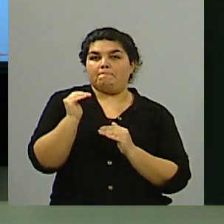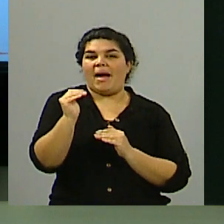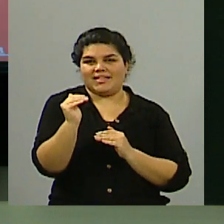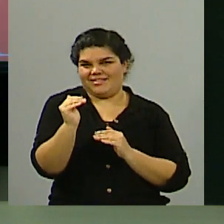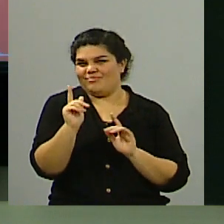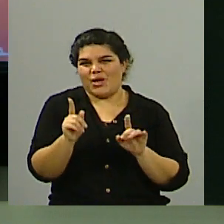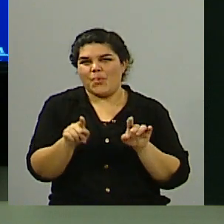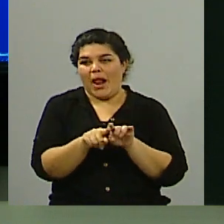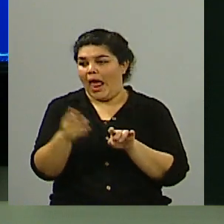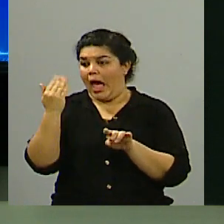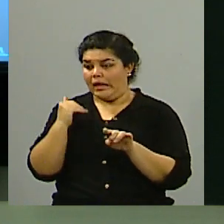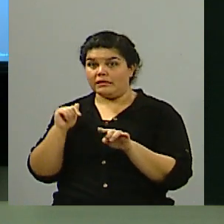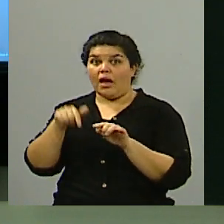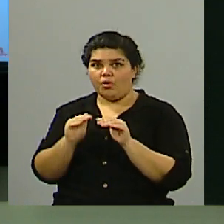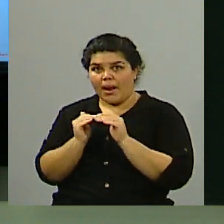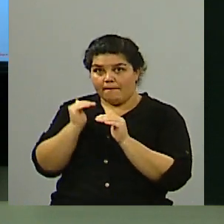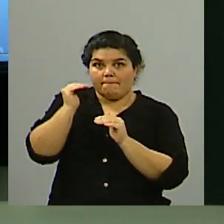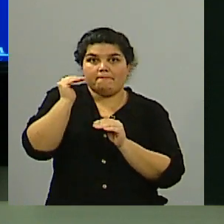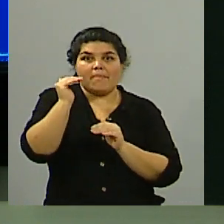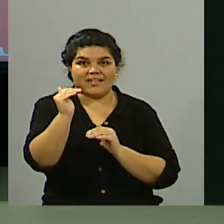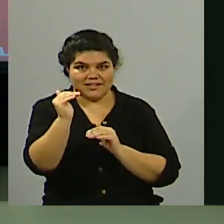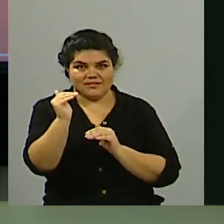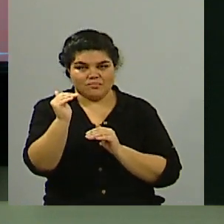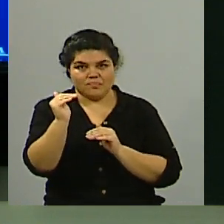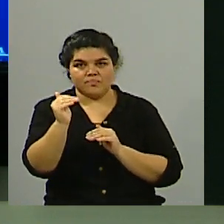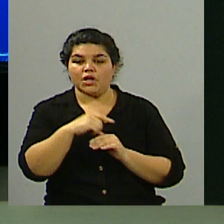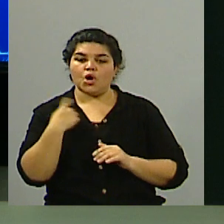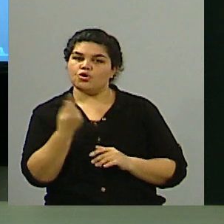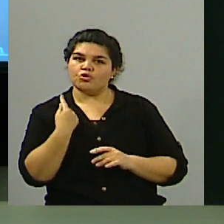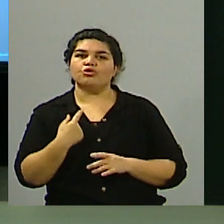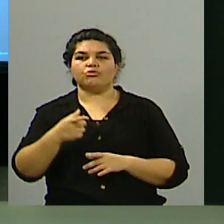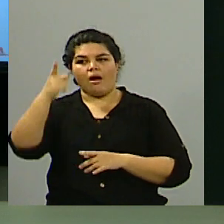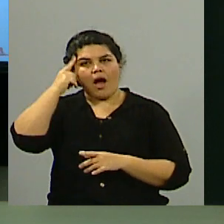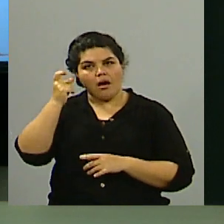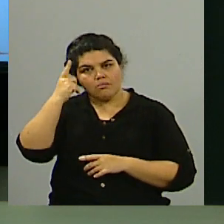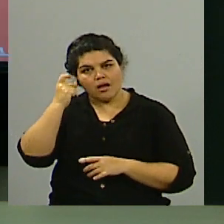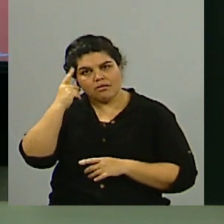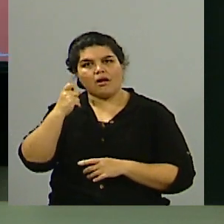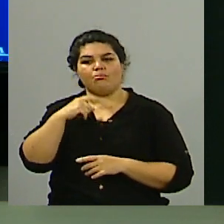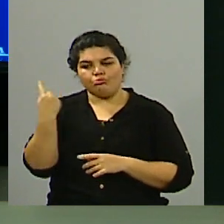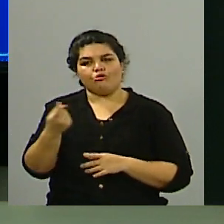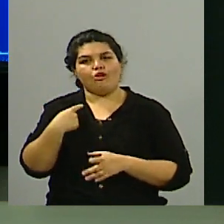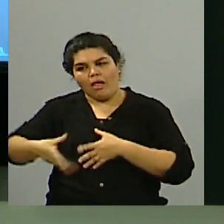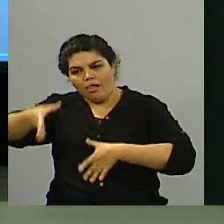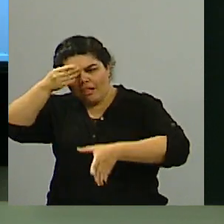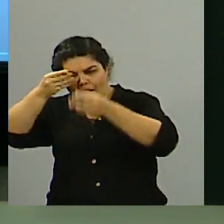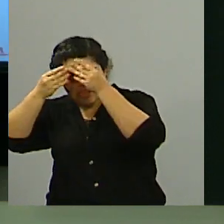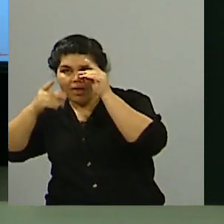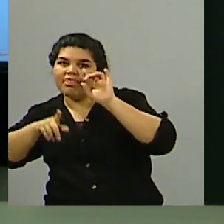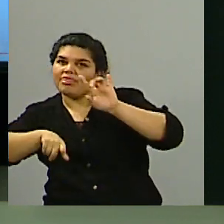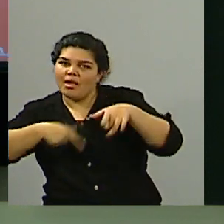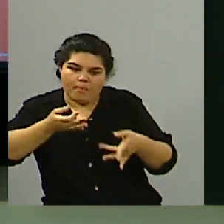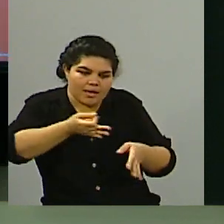que teníamos. Bueno, tratamos de transmitir lo que nosotros vamos recibiendo, tratamos de transmitirlo también a quienes nos siguen. Uh-huh. Entonces, también